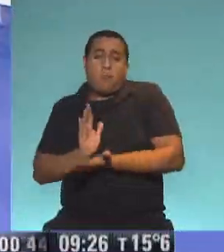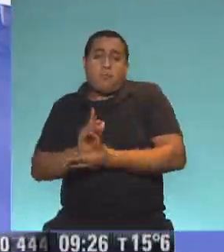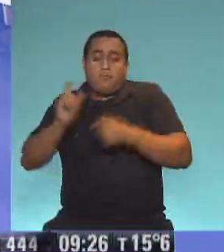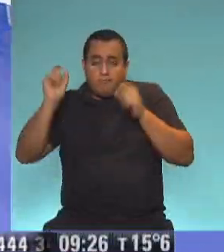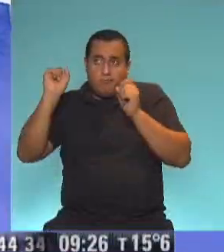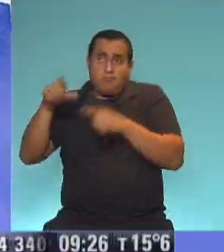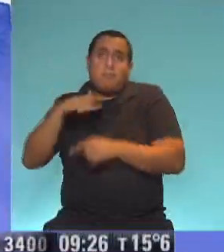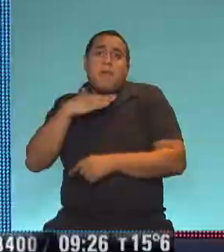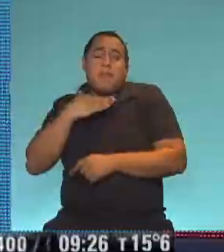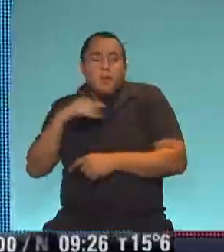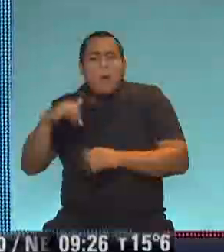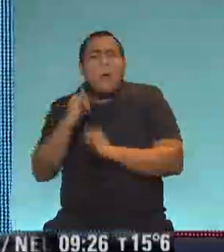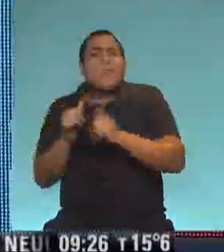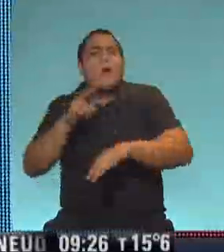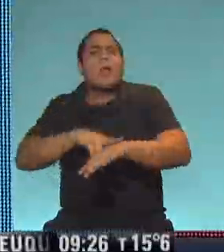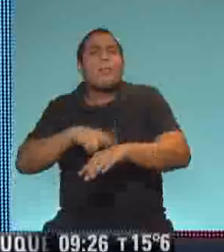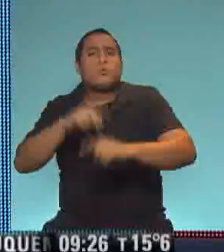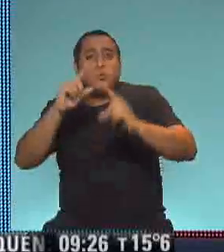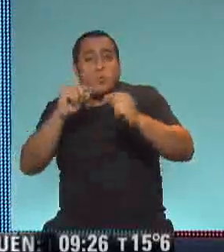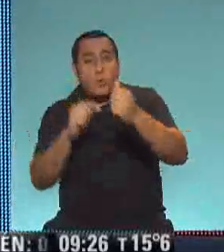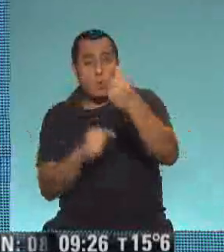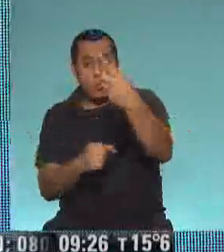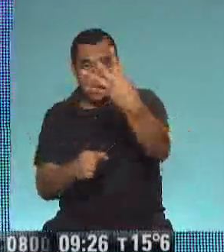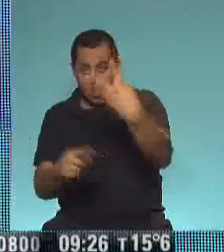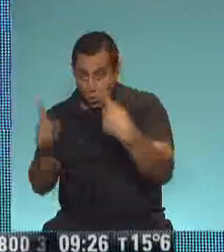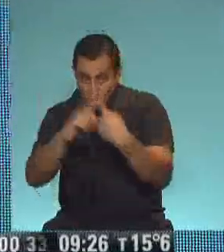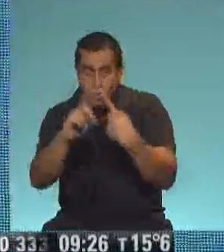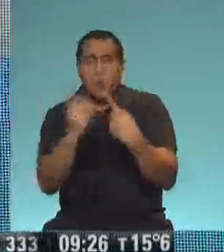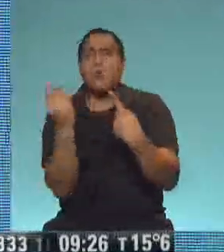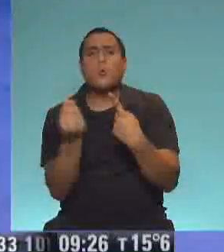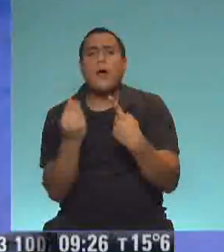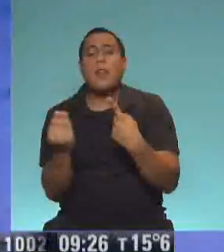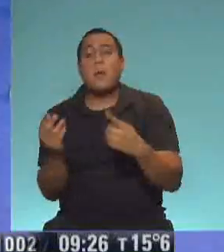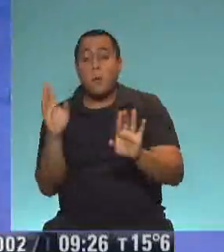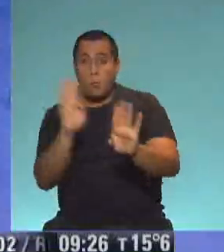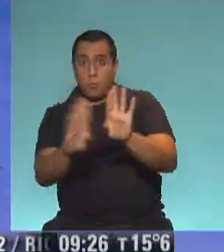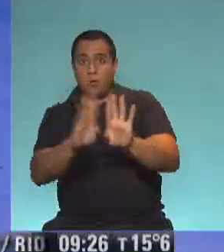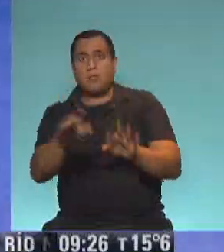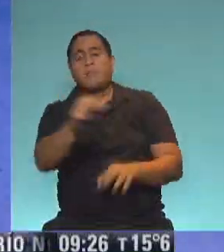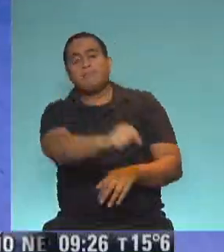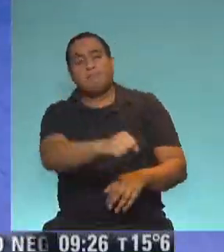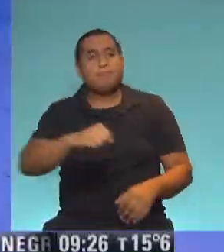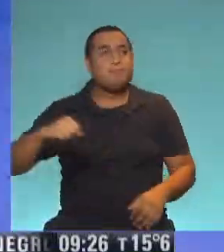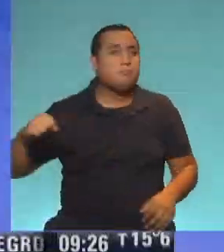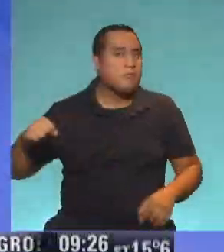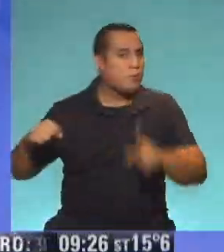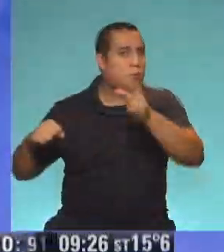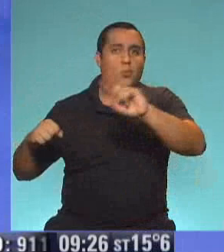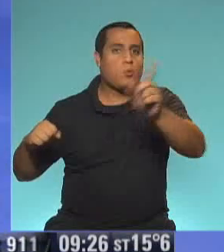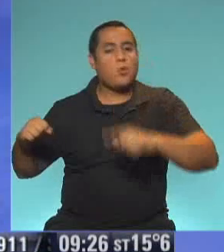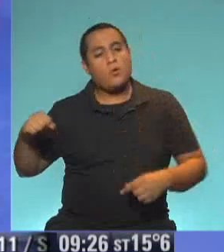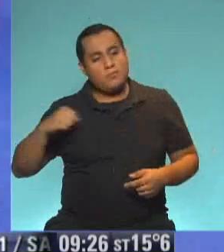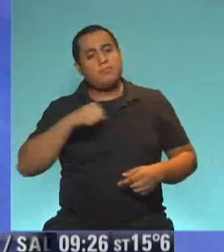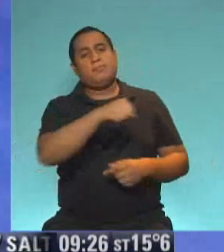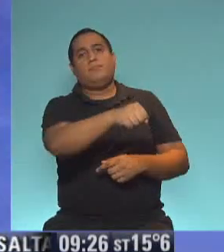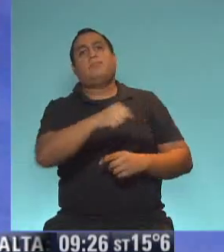Perfecto. Y la recomendación número uno, amigos y amigas, ¿cuál es? A ver, uno, abrimos la puerta, sí. Salimos para casa y no nos quedamos adentro como todos